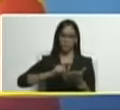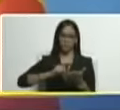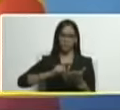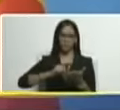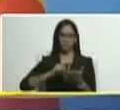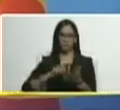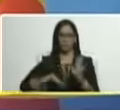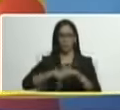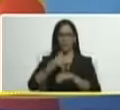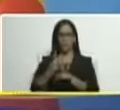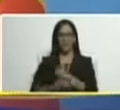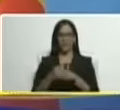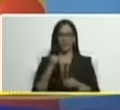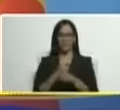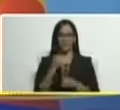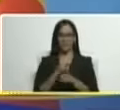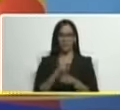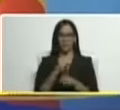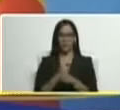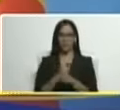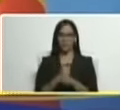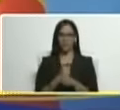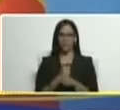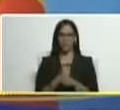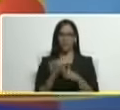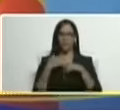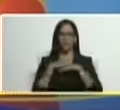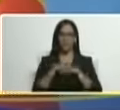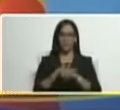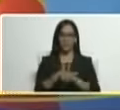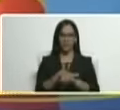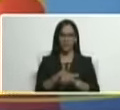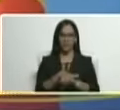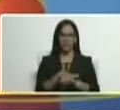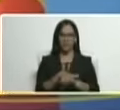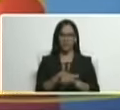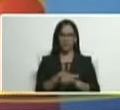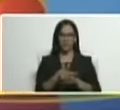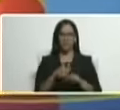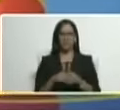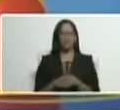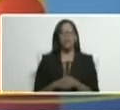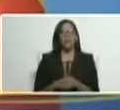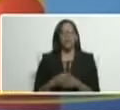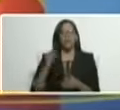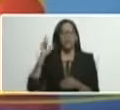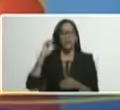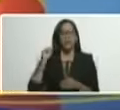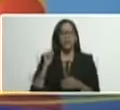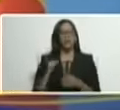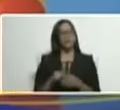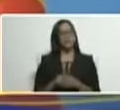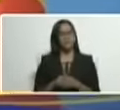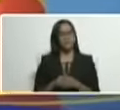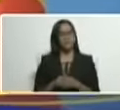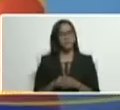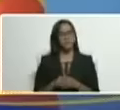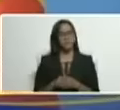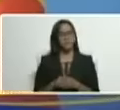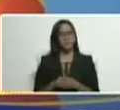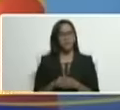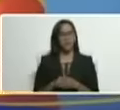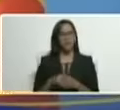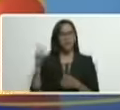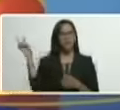un plan de trabajo integral para que Vietnam nos